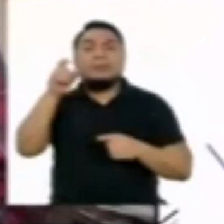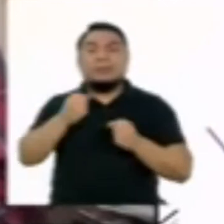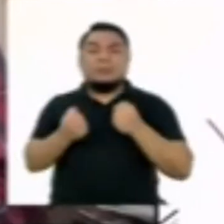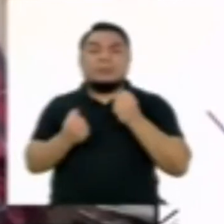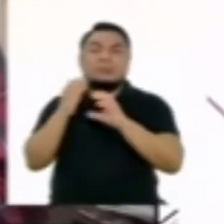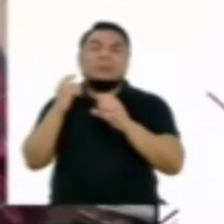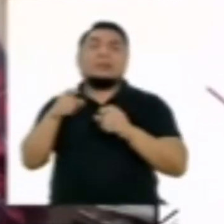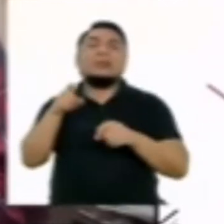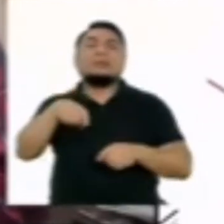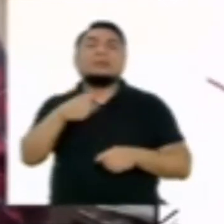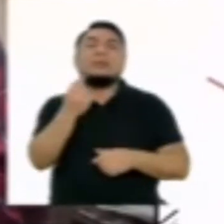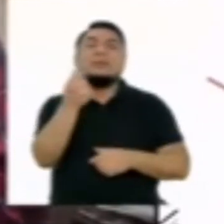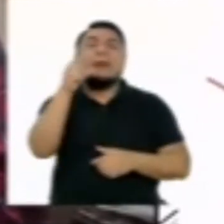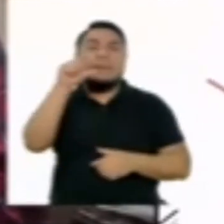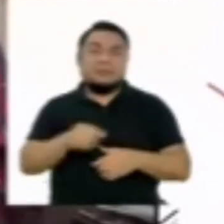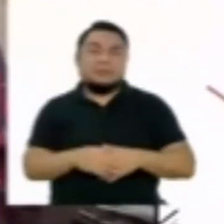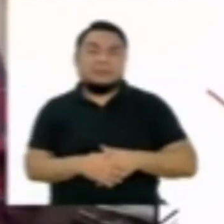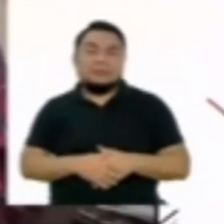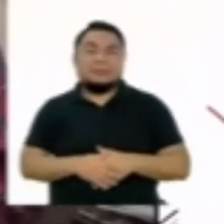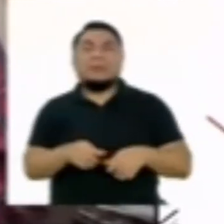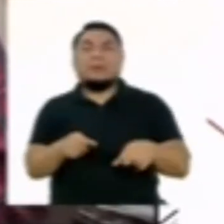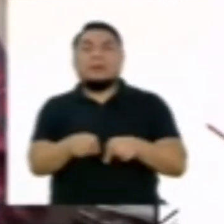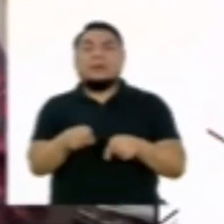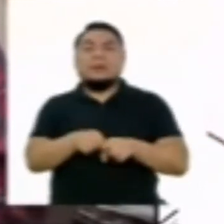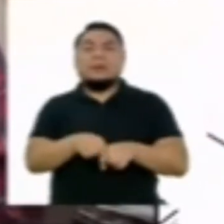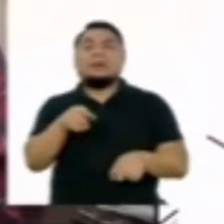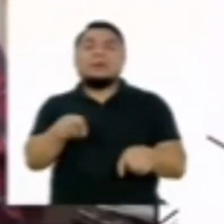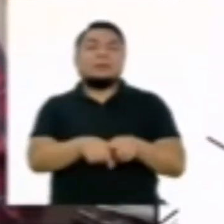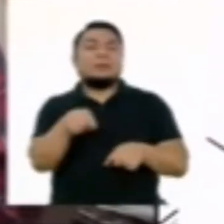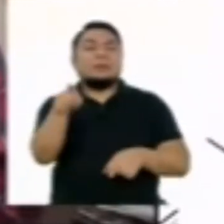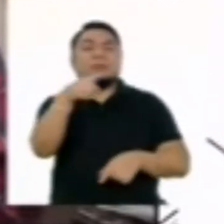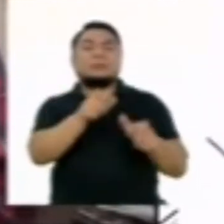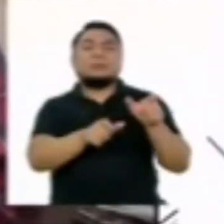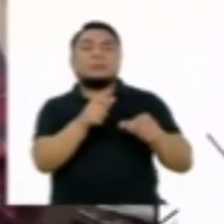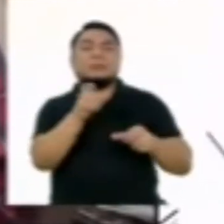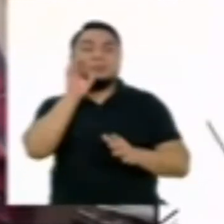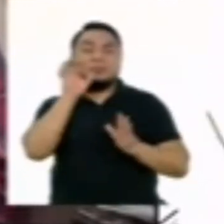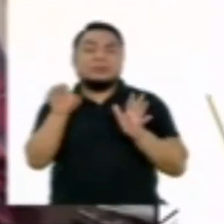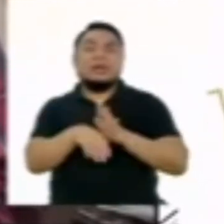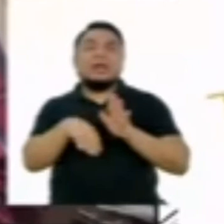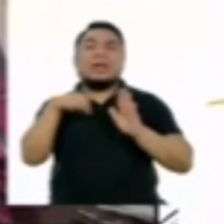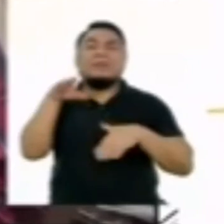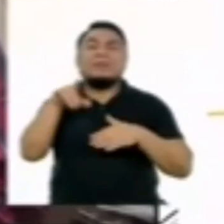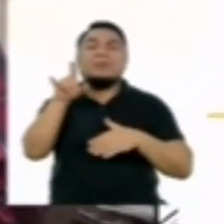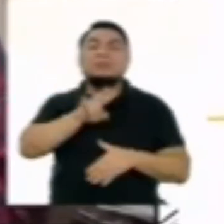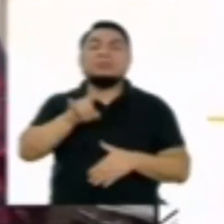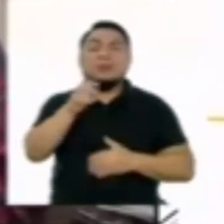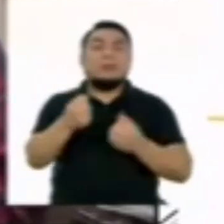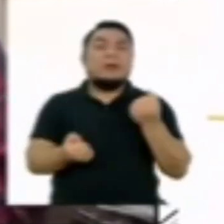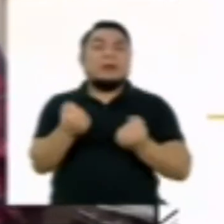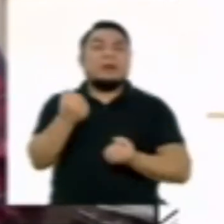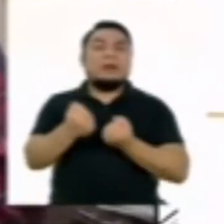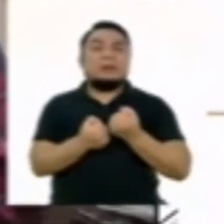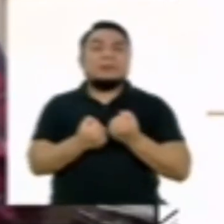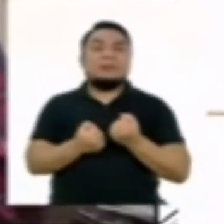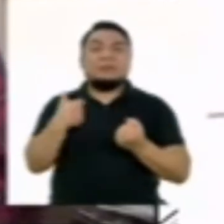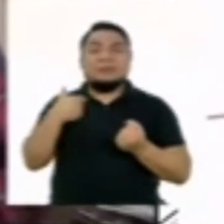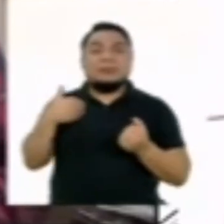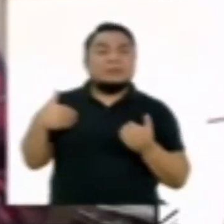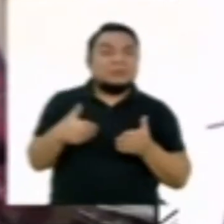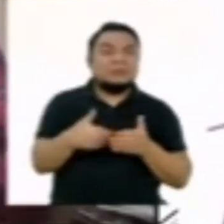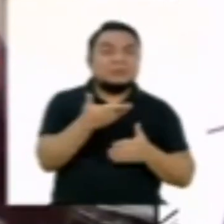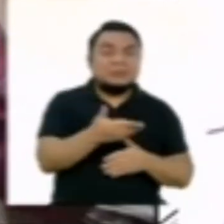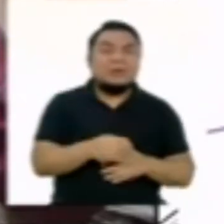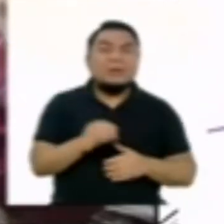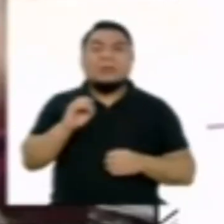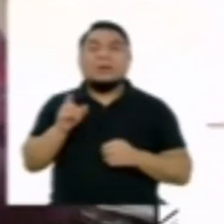transporte más barato. También nos pasa a las personas. Por ejemplo, a veces utilizamos el auto estando cerca, o a